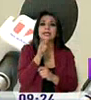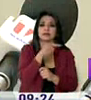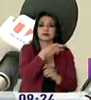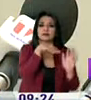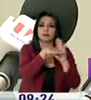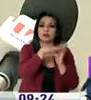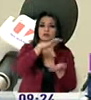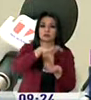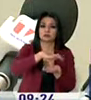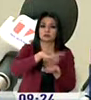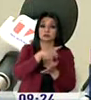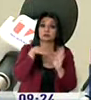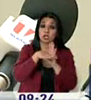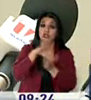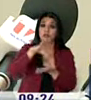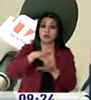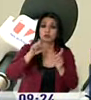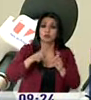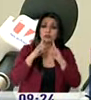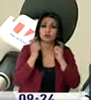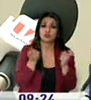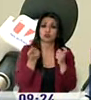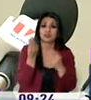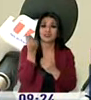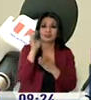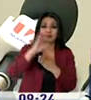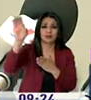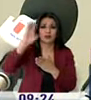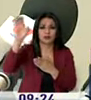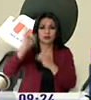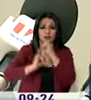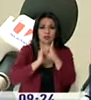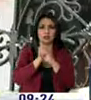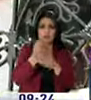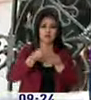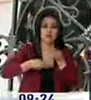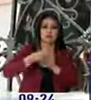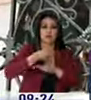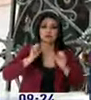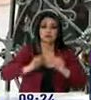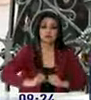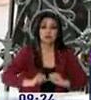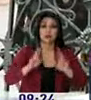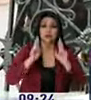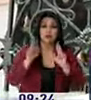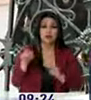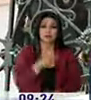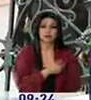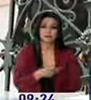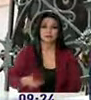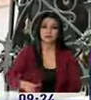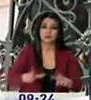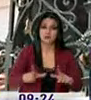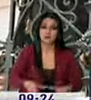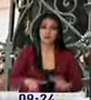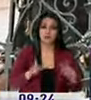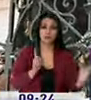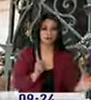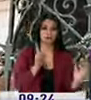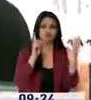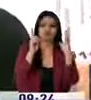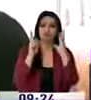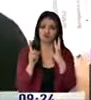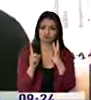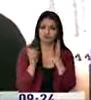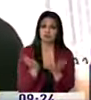Central. El Banco Central para controlar también salida de divisas, todo el intercambio. esperan que el primer mandatario les dé audiencia y